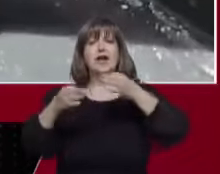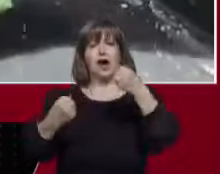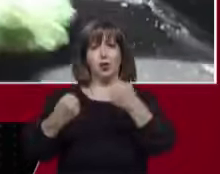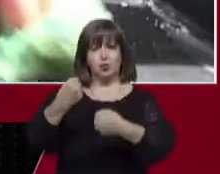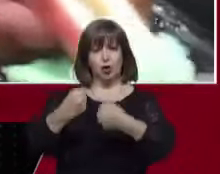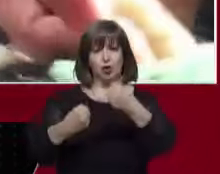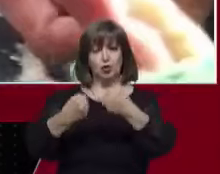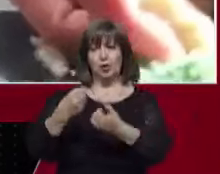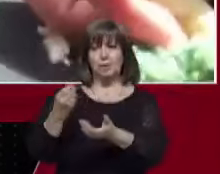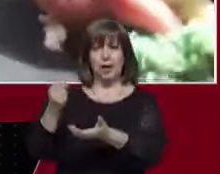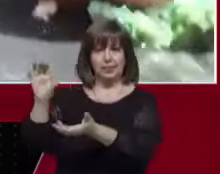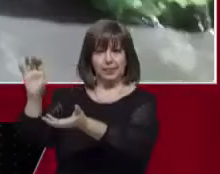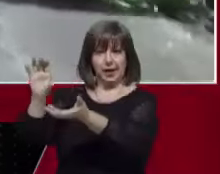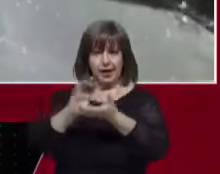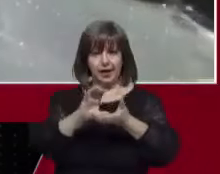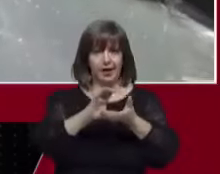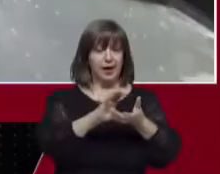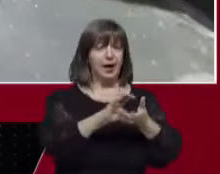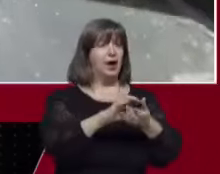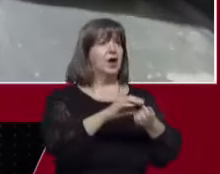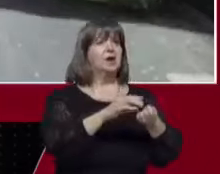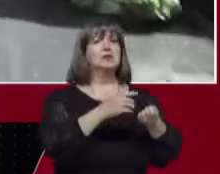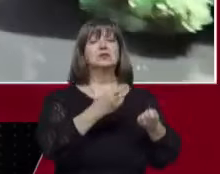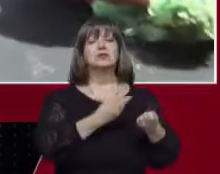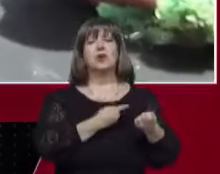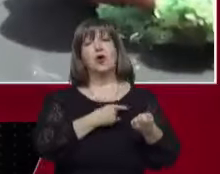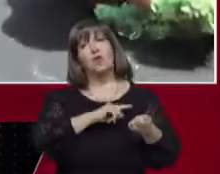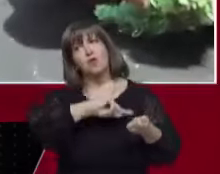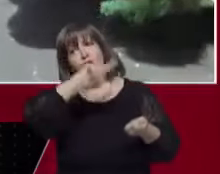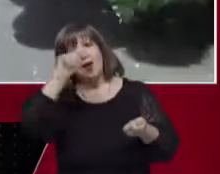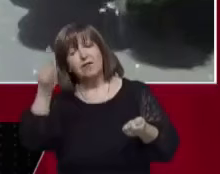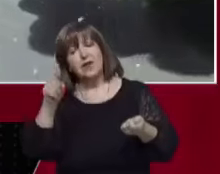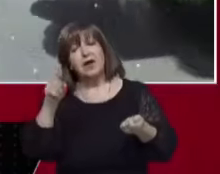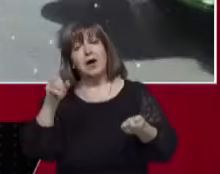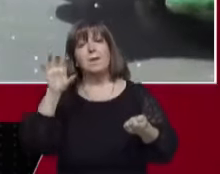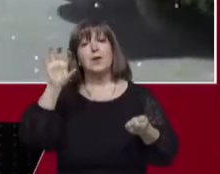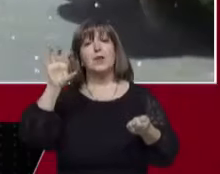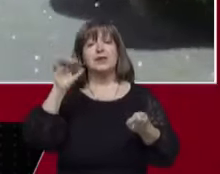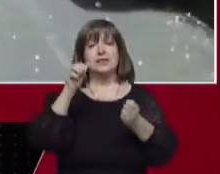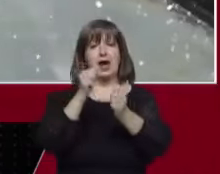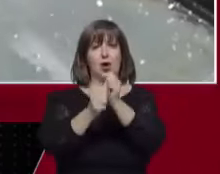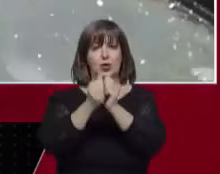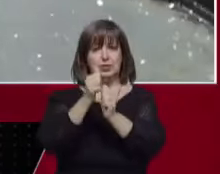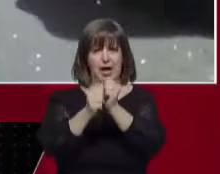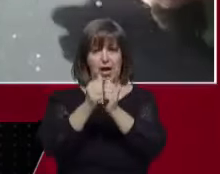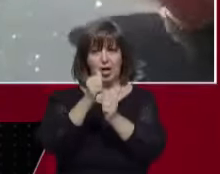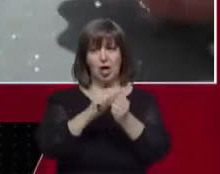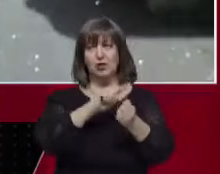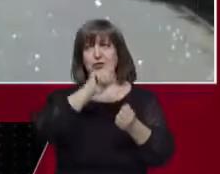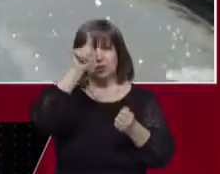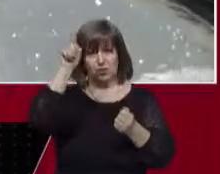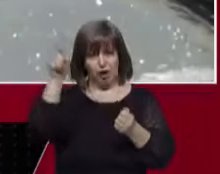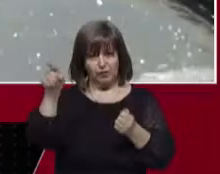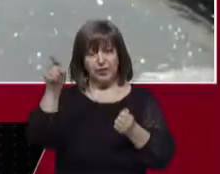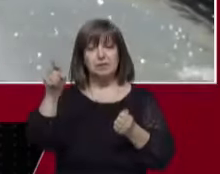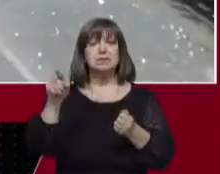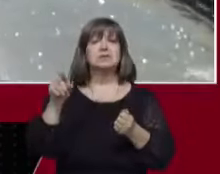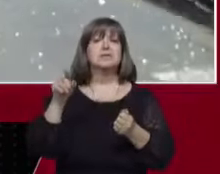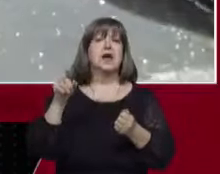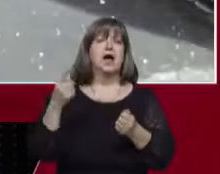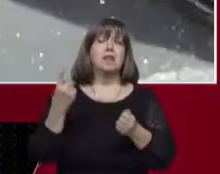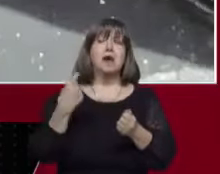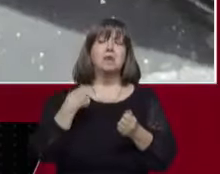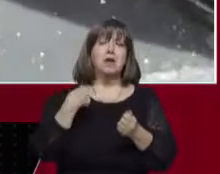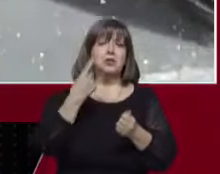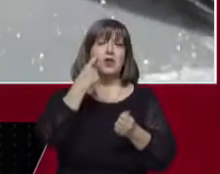vehículos. Me volví a Rosario, soy de Rosario, y después de ahí ya me volqué a estar en situación